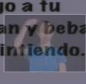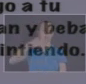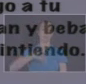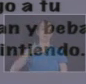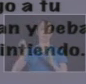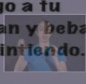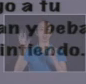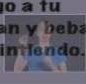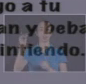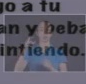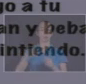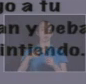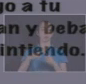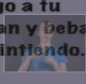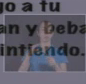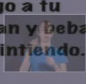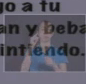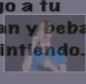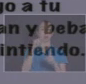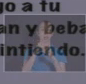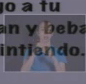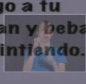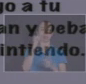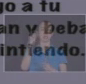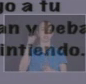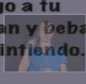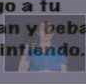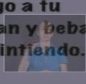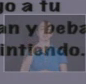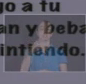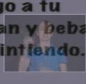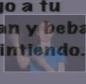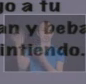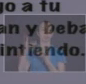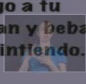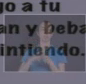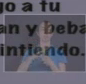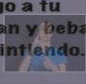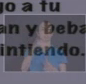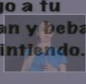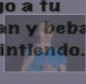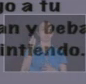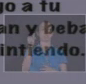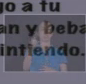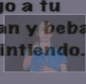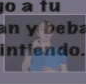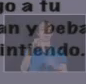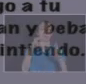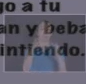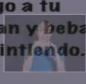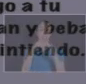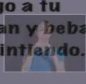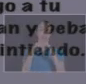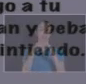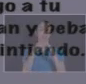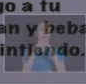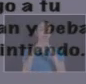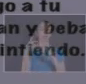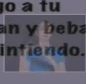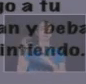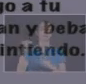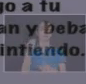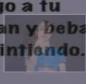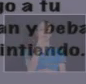diciendo: tráelo contigo a tu casa para que coma pan y beba agua. Pero le estaba mintiendo. Paremos acá. Ese es el